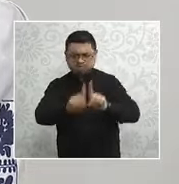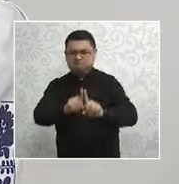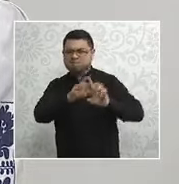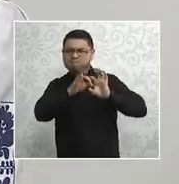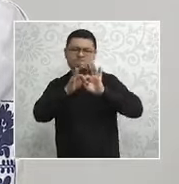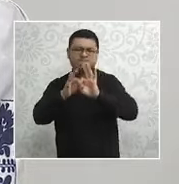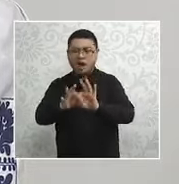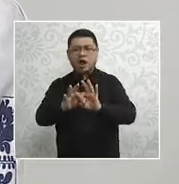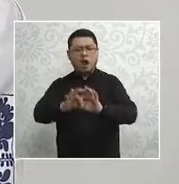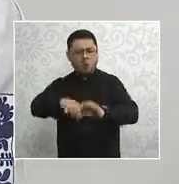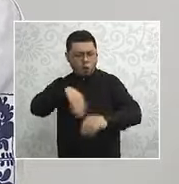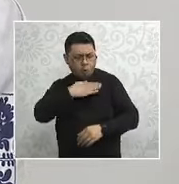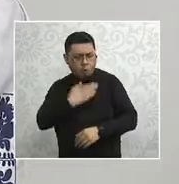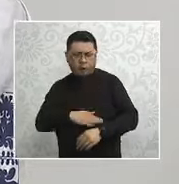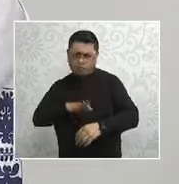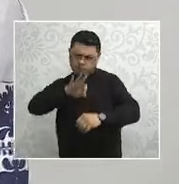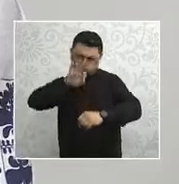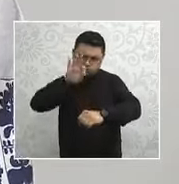la